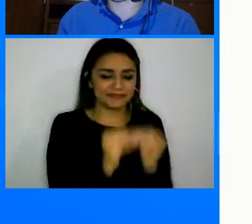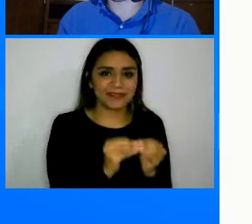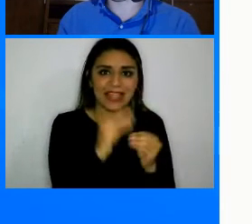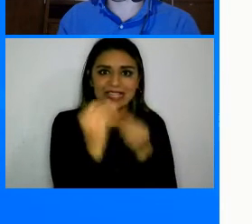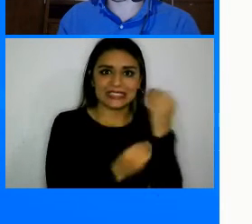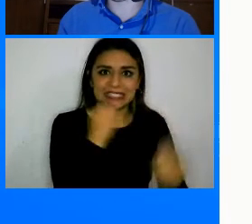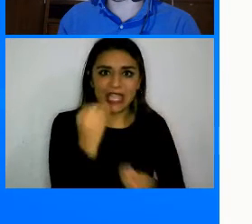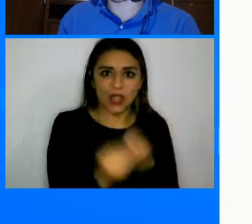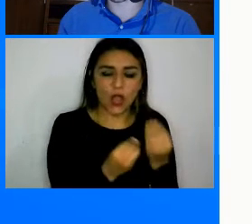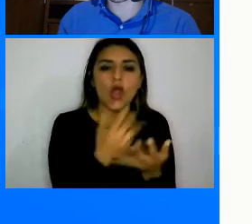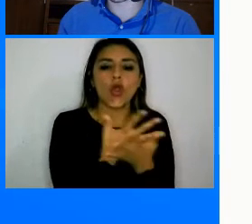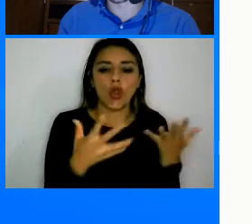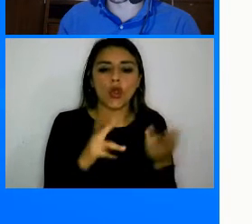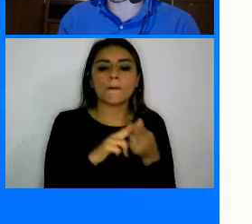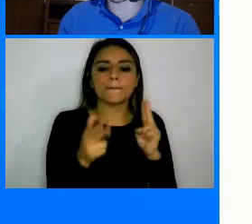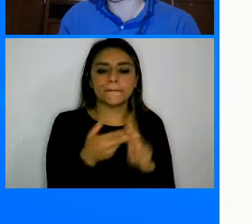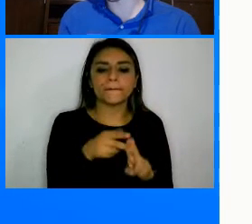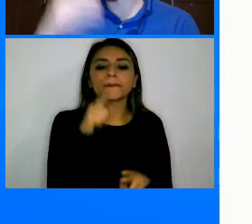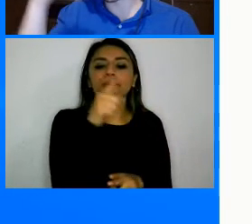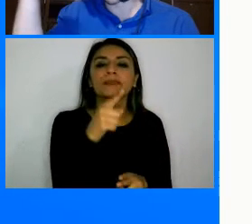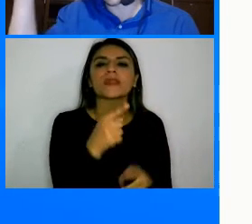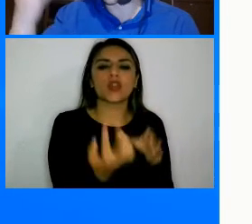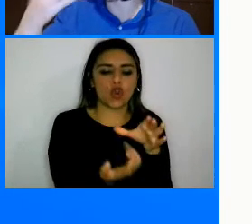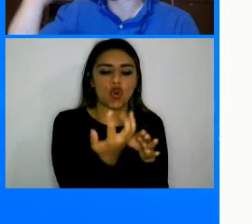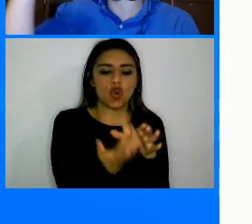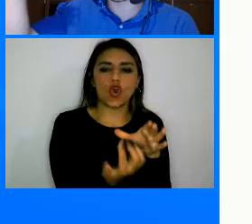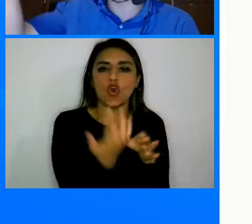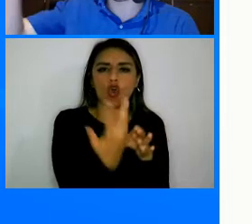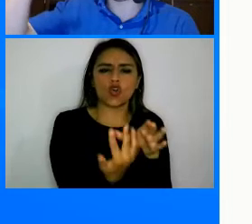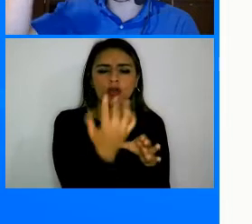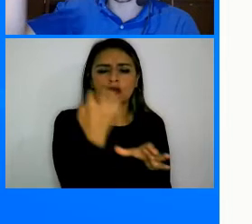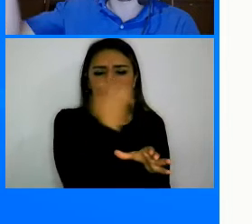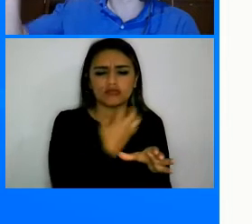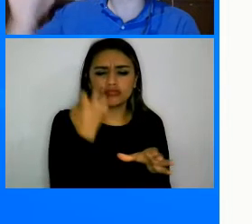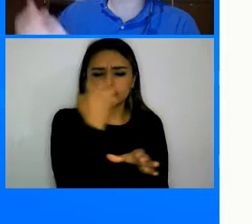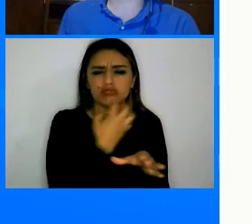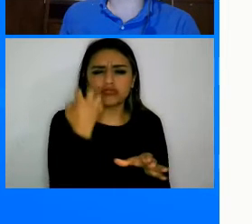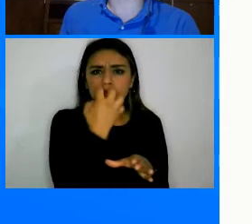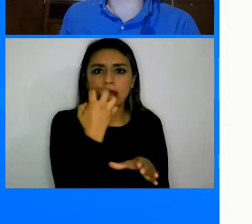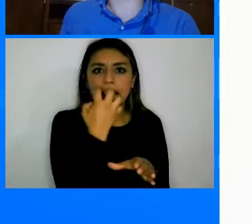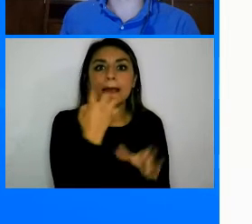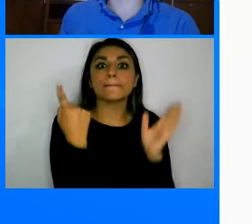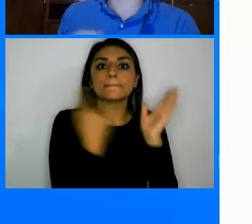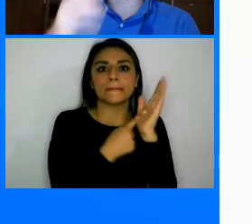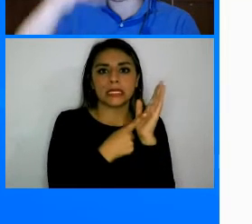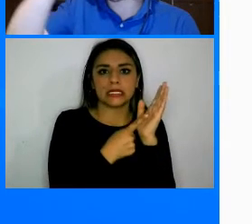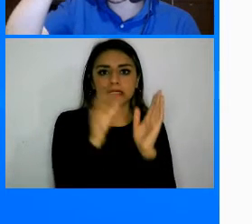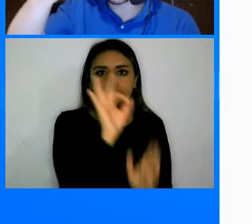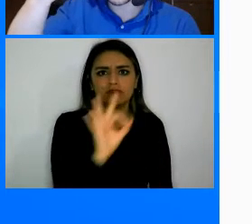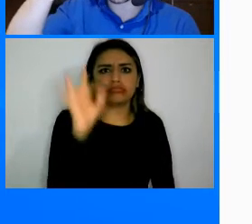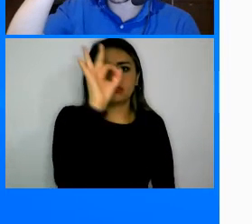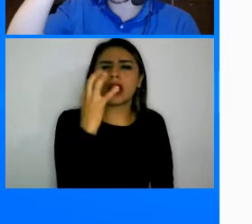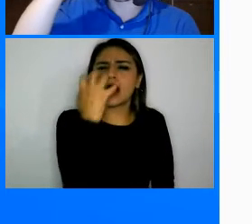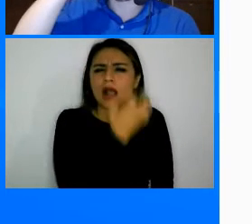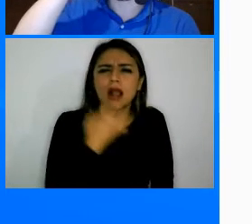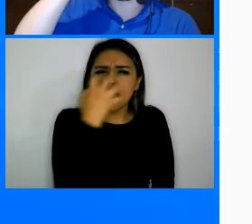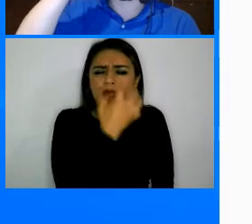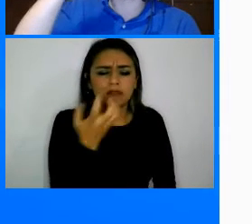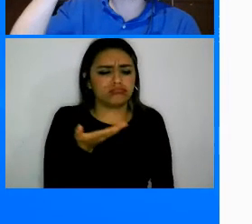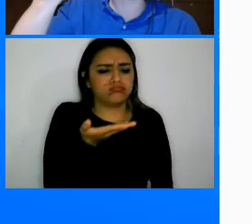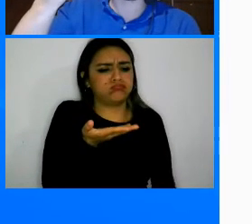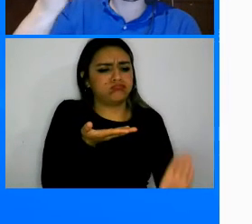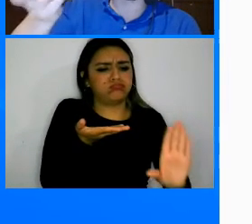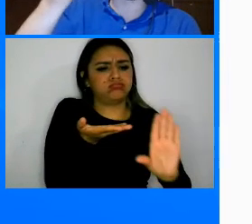estos objetos se ponen en hornos a temperaturas, como les digo, por encima de los 1000 grados centígrados. A esas temperaturas,